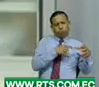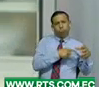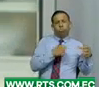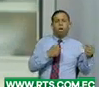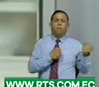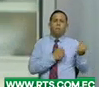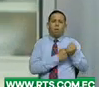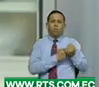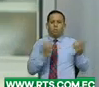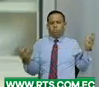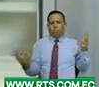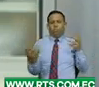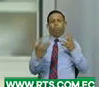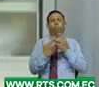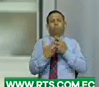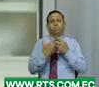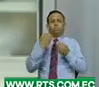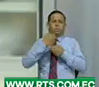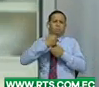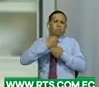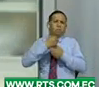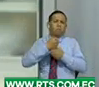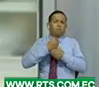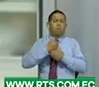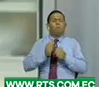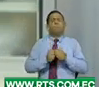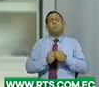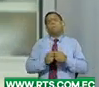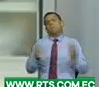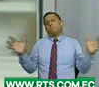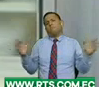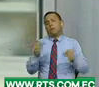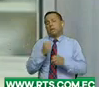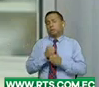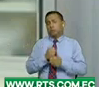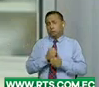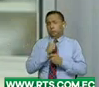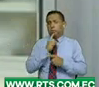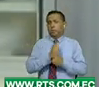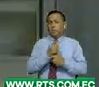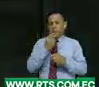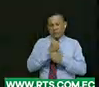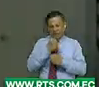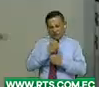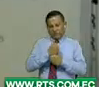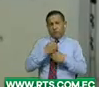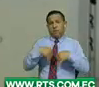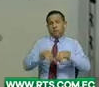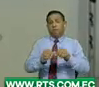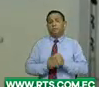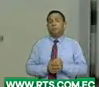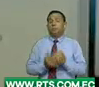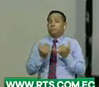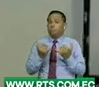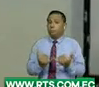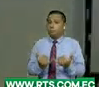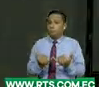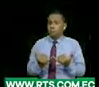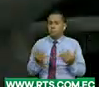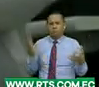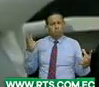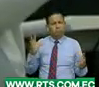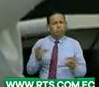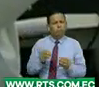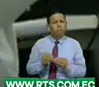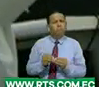laboratorio posterior y tendríamos entre comillas dos laboratorios cumpliendo las mismas funciones hasta el momento han procesado más de